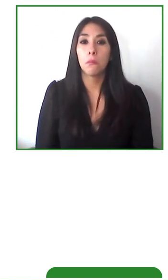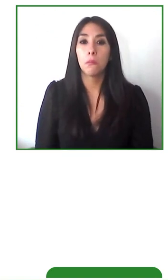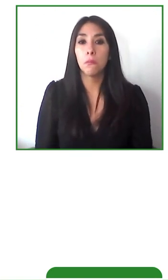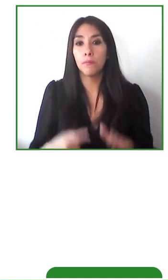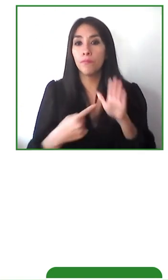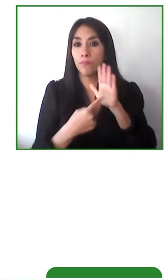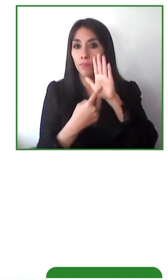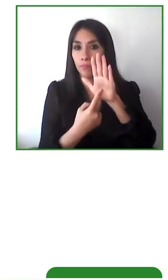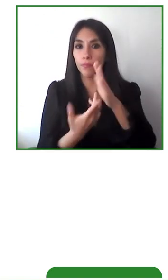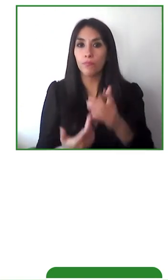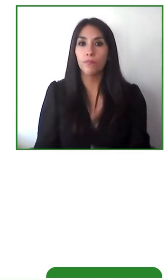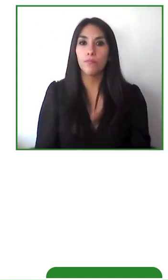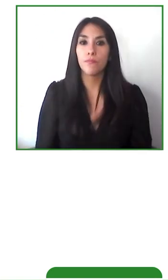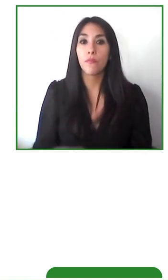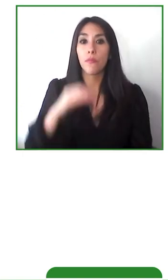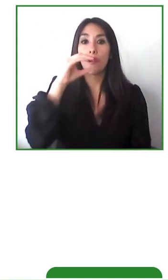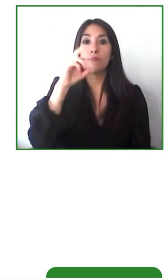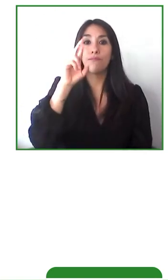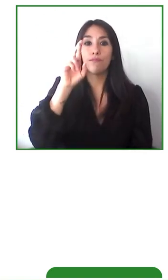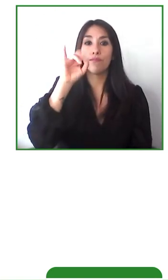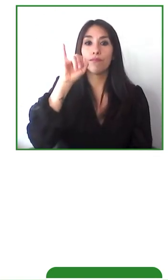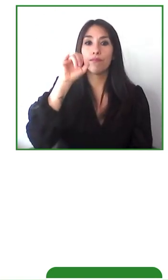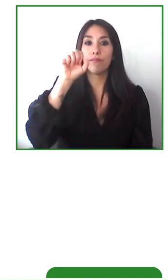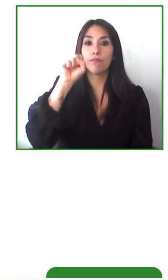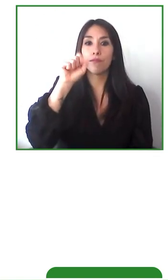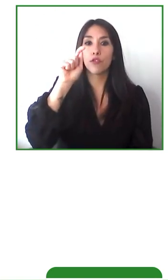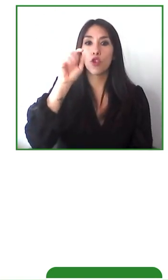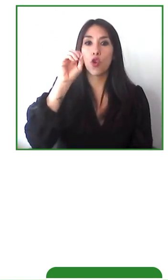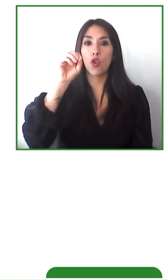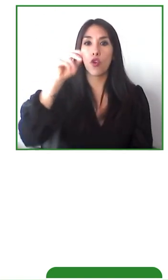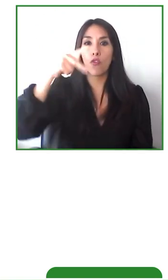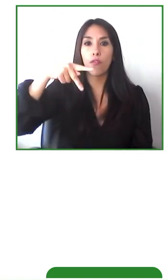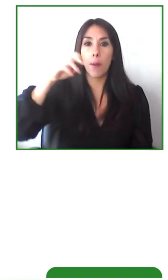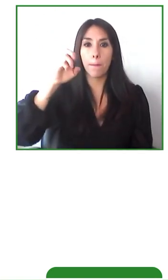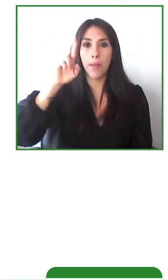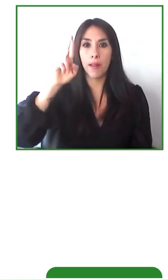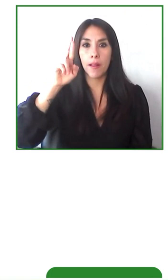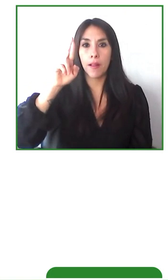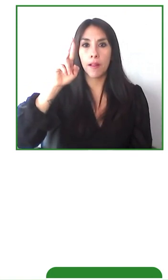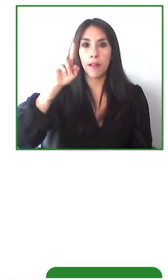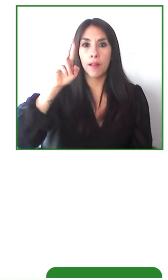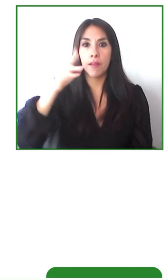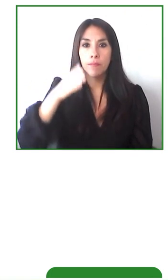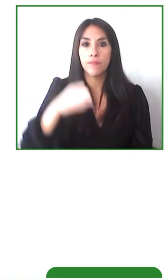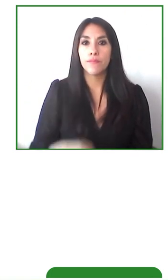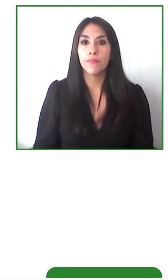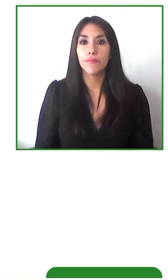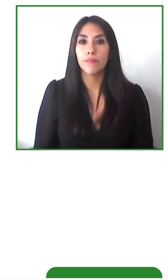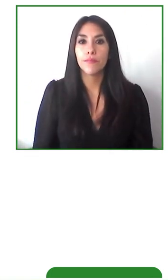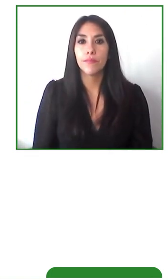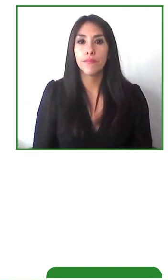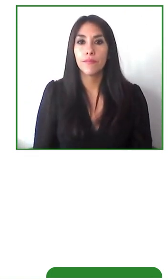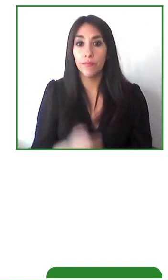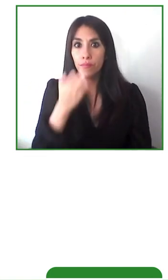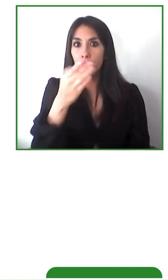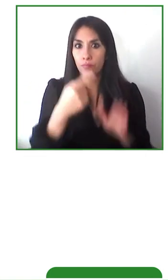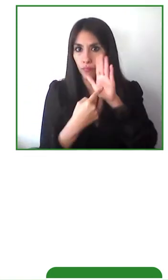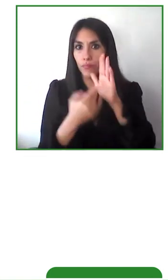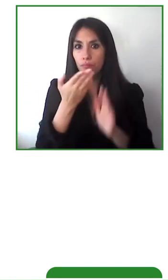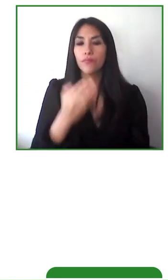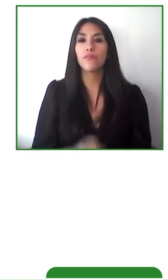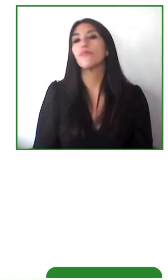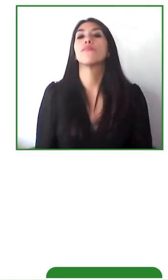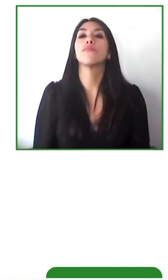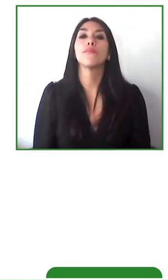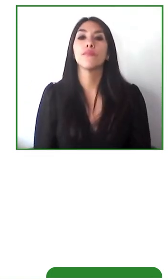Kurtz y Thomas Tinch-Sarche, que están de Rochester Institute of Technology, y nos van a presentar